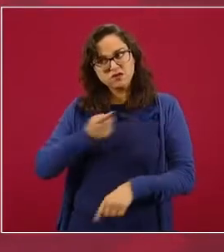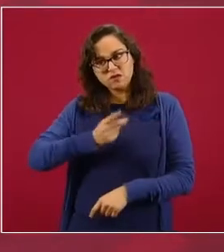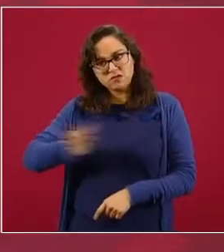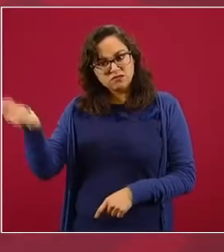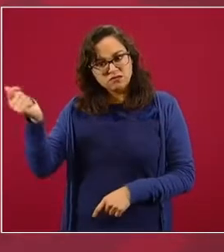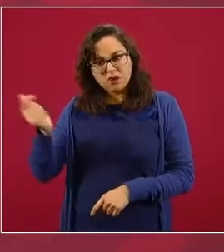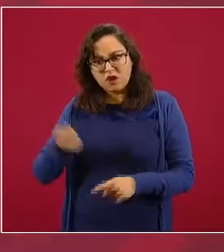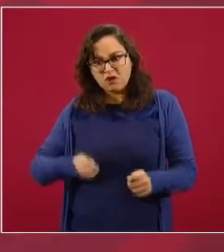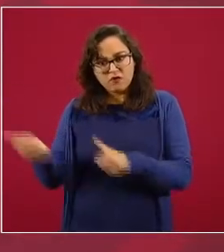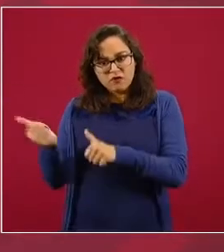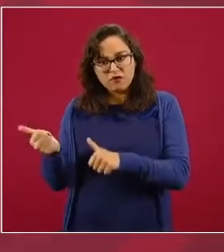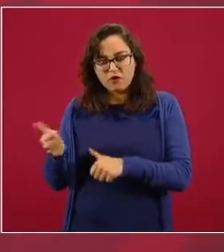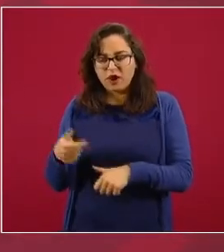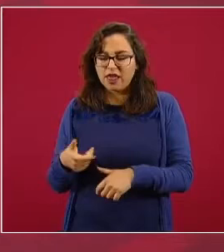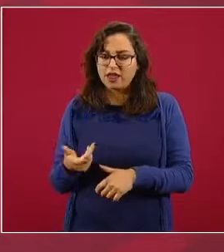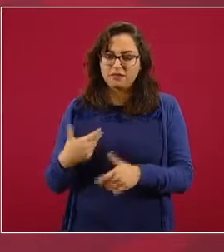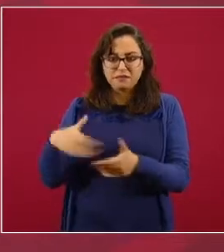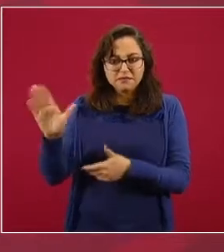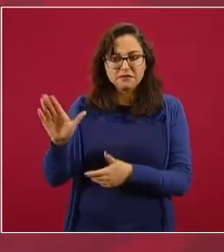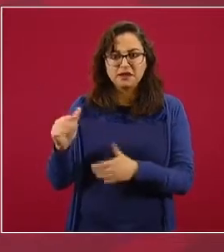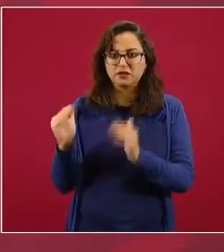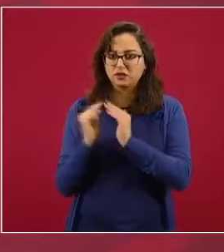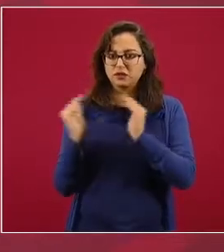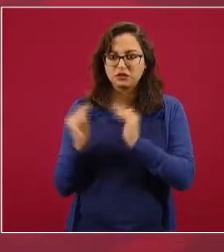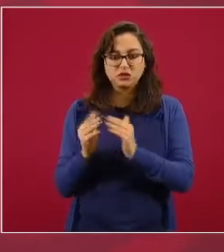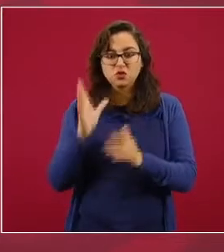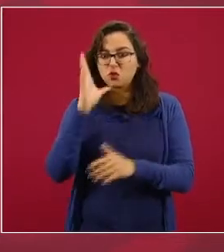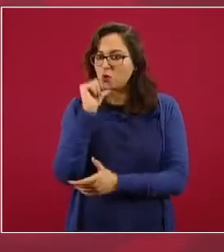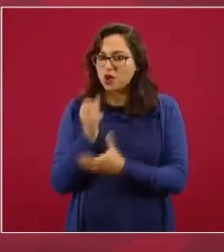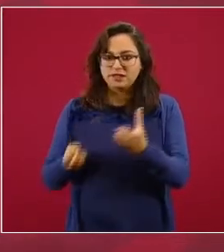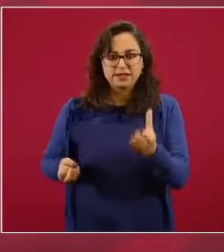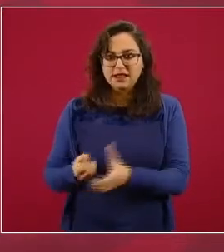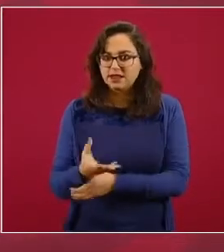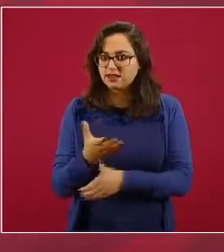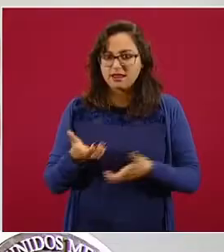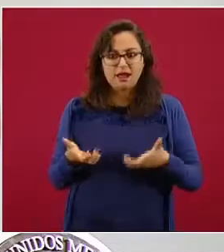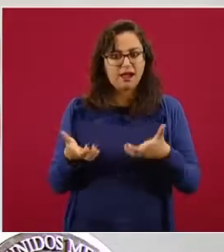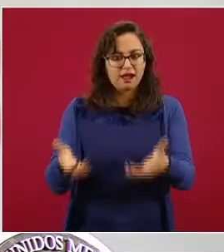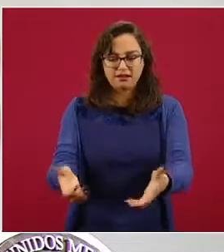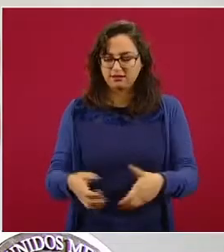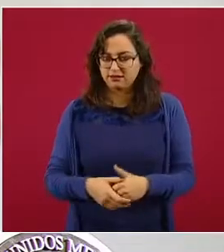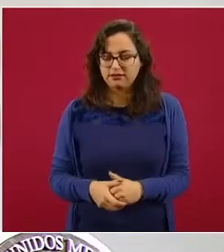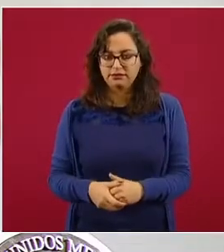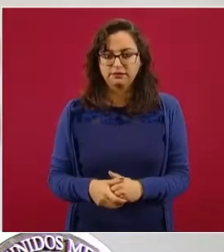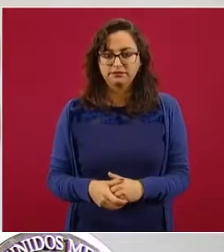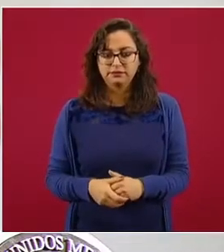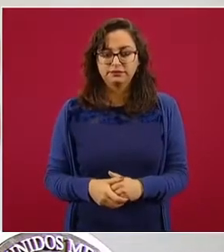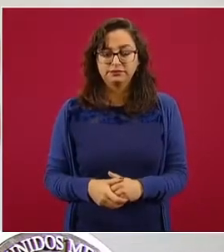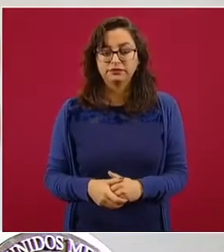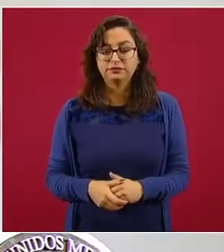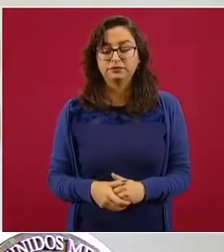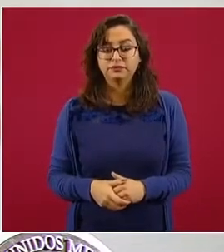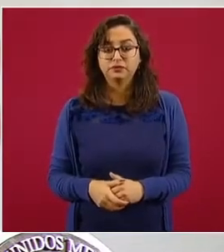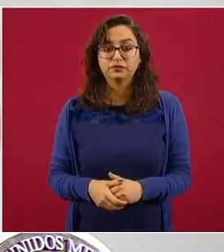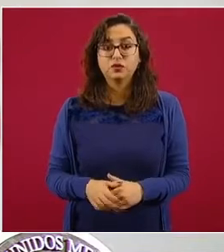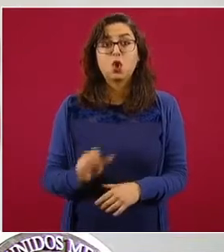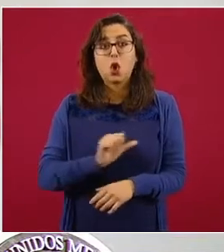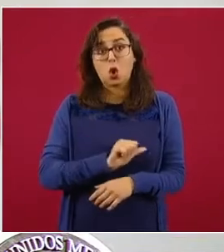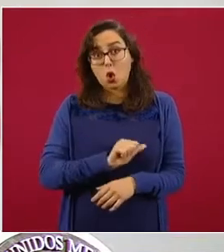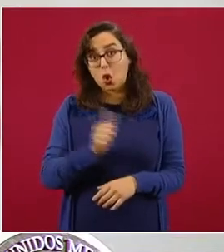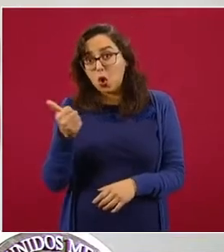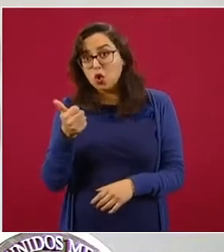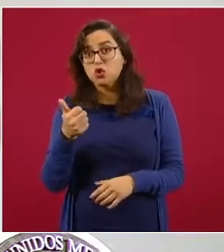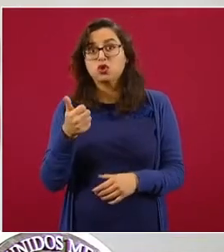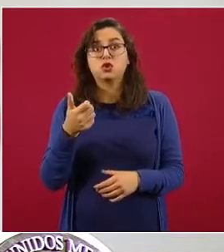le obligaban a las personas a no deambular en el espacio público. En otras regiones, en América, por ejemplo,